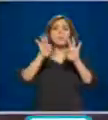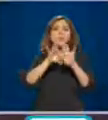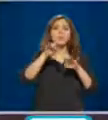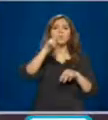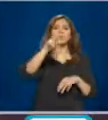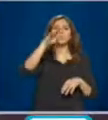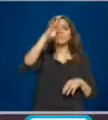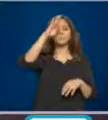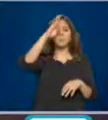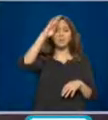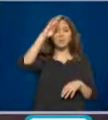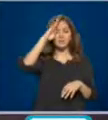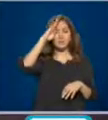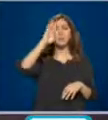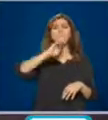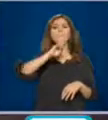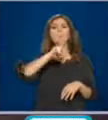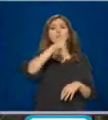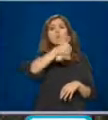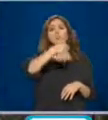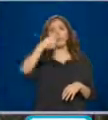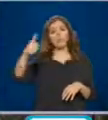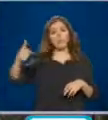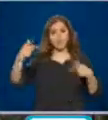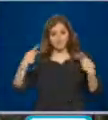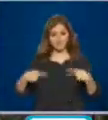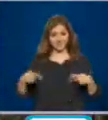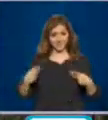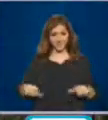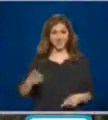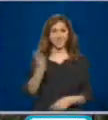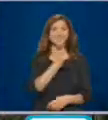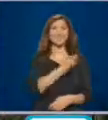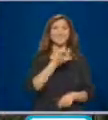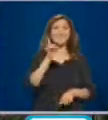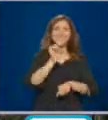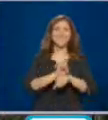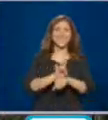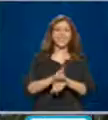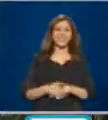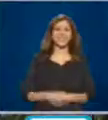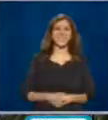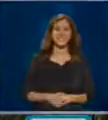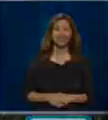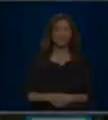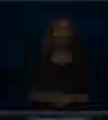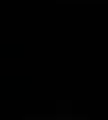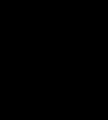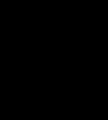de nosotras y de todos nosotros. Muchas gracias, maestro. Buen día. Buen Lo día. mejor. Maestro. Claro que sí. Gracias, maestro, por darnos...